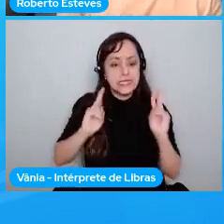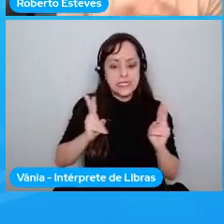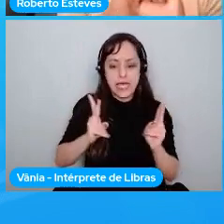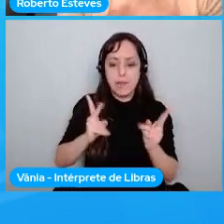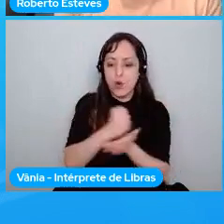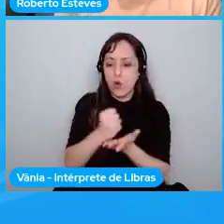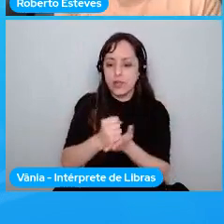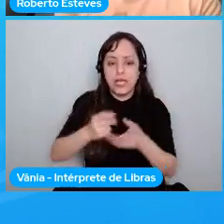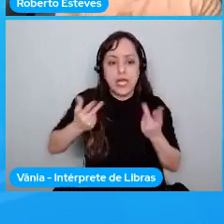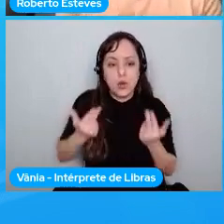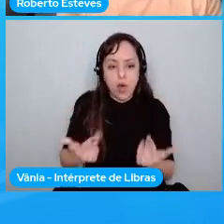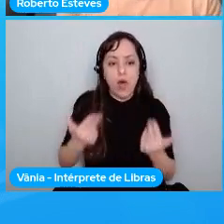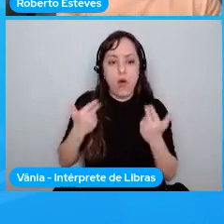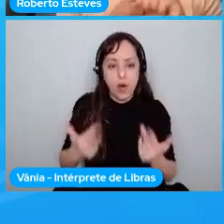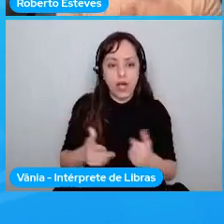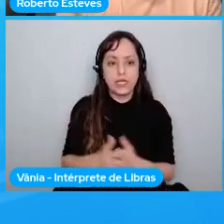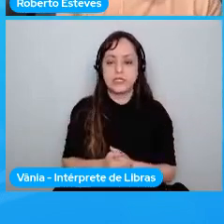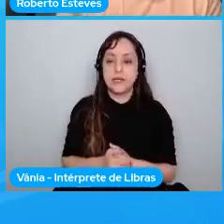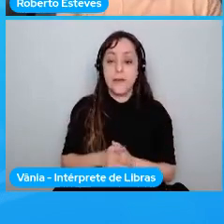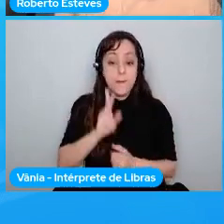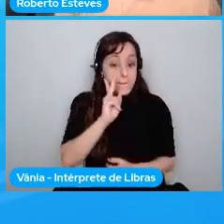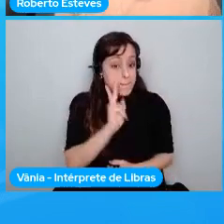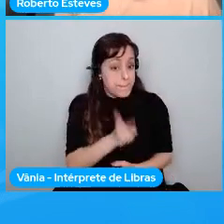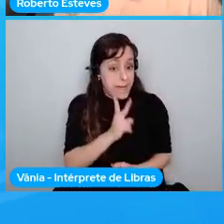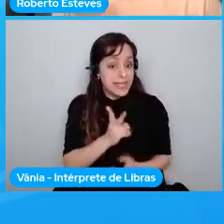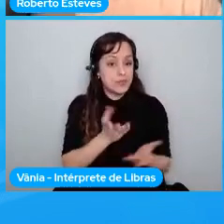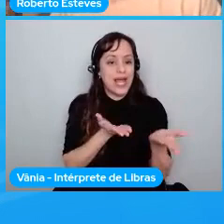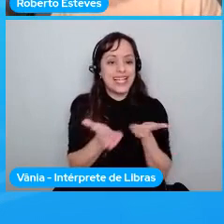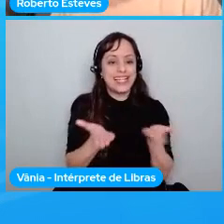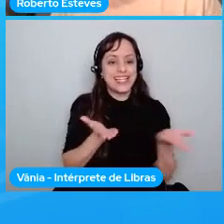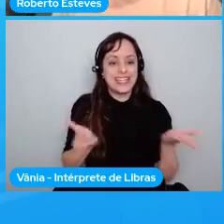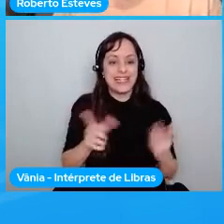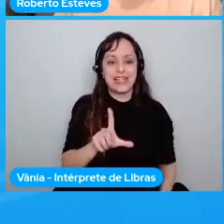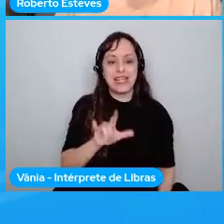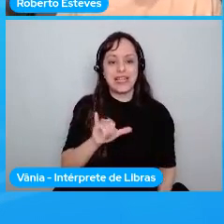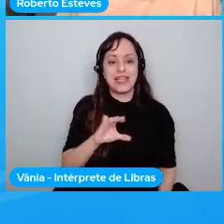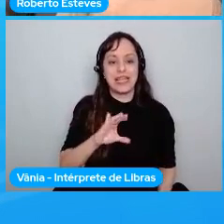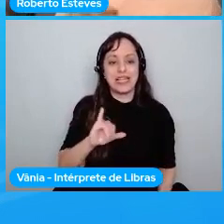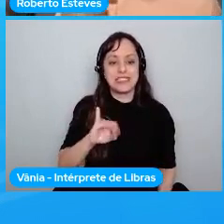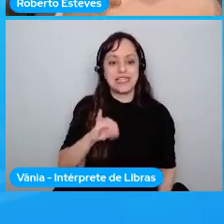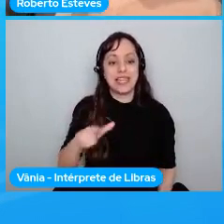contratos y los ganan, o compañías que licitan el mismo tipo de contratos y los pierden